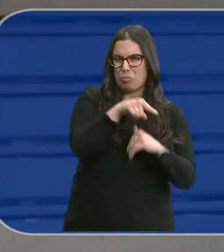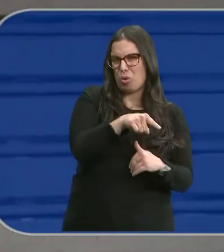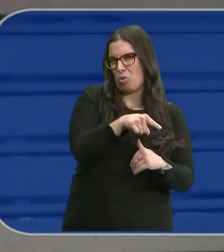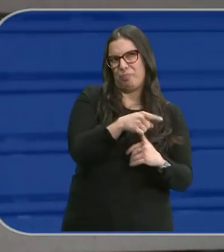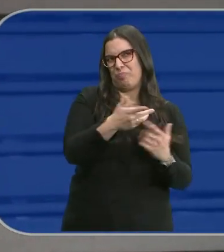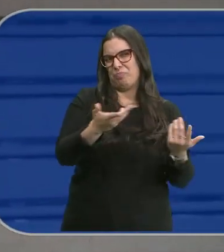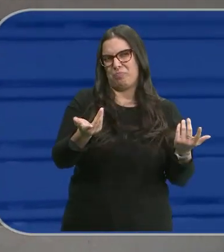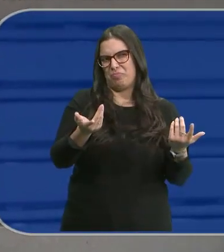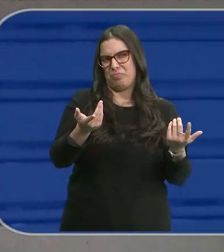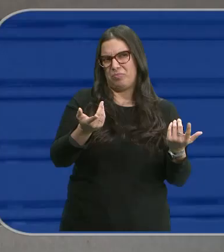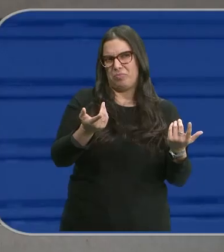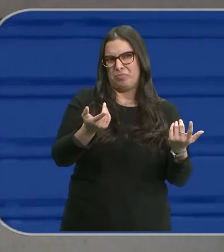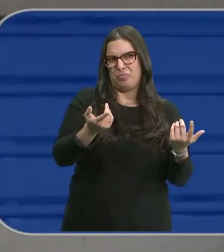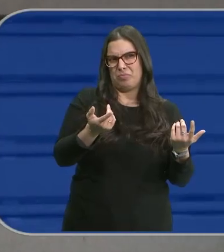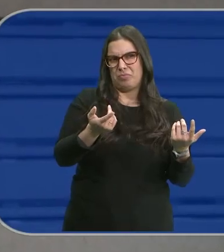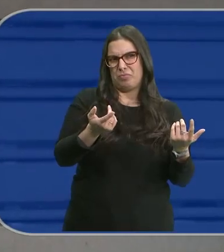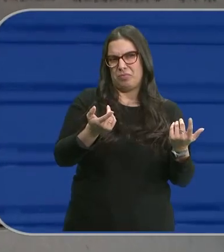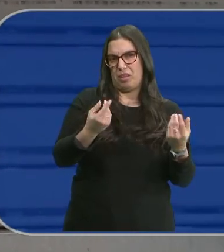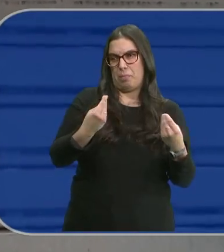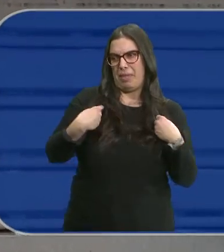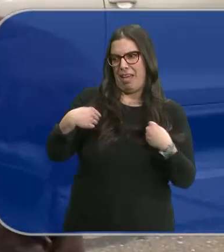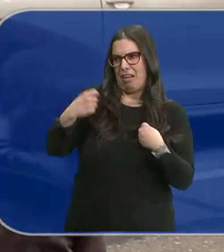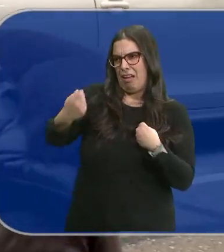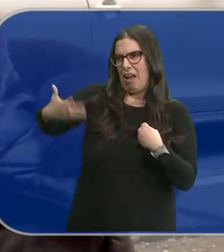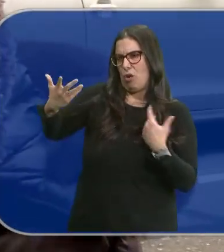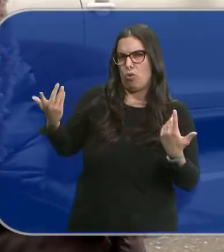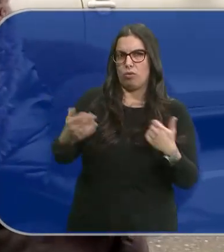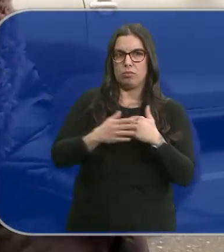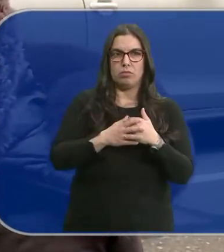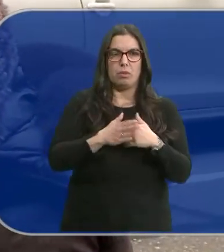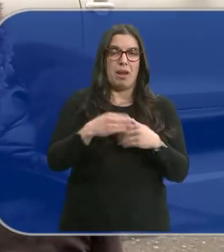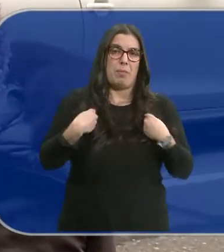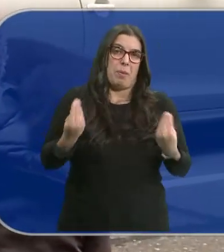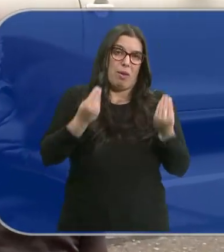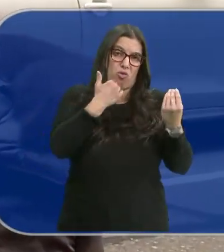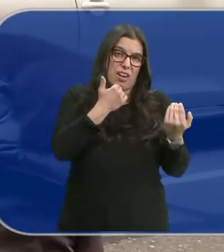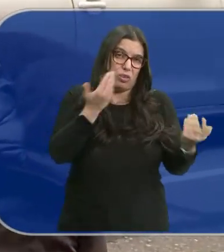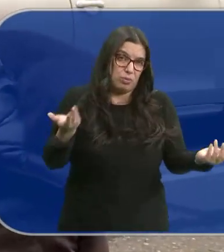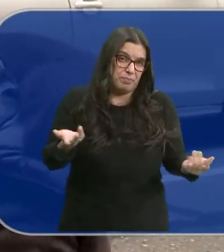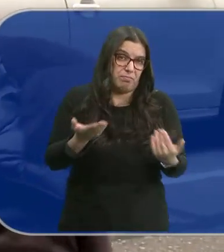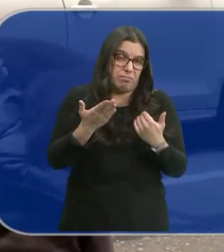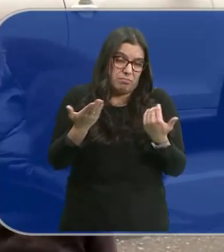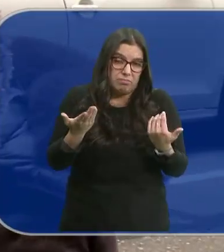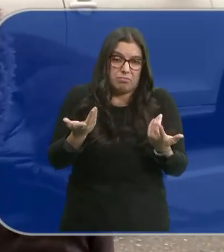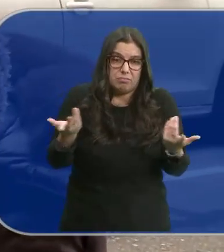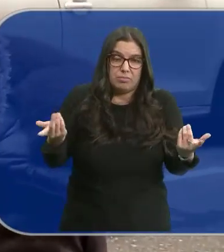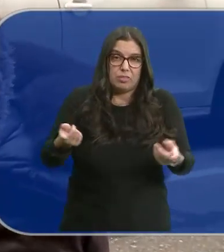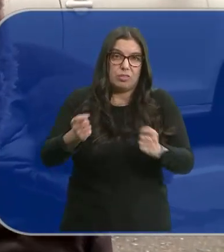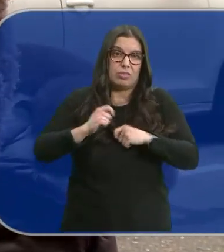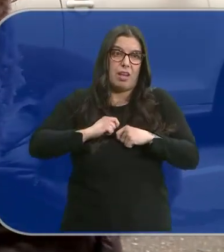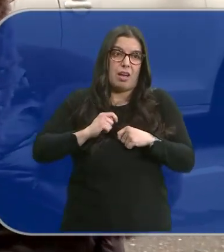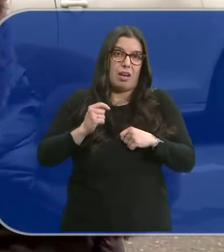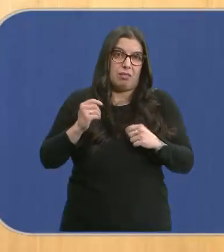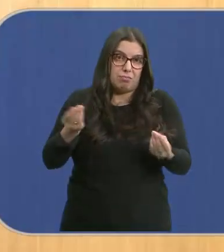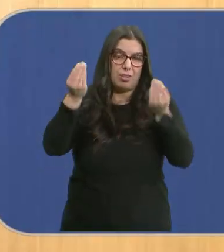muy... para cómo ha subido la vida, claro. Por lo menos para vivir un poquito mejor y que nos llegue un